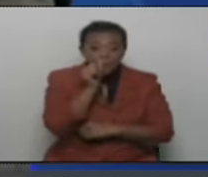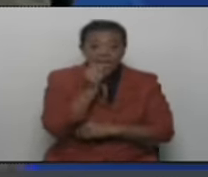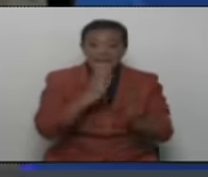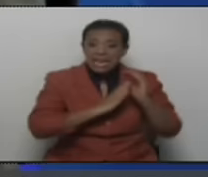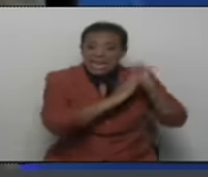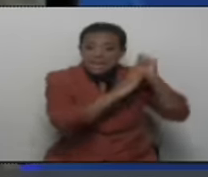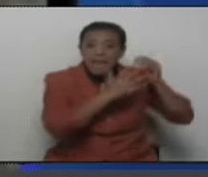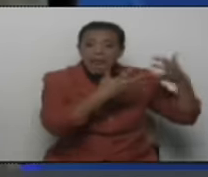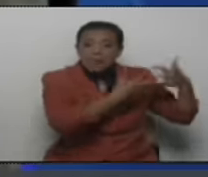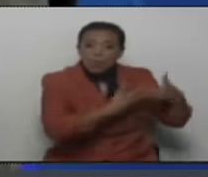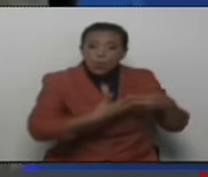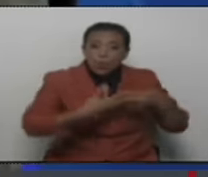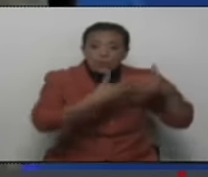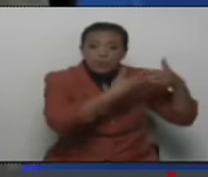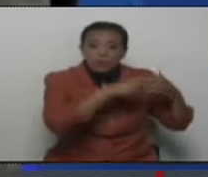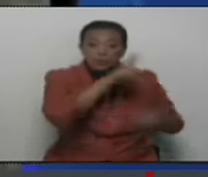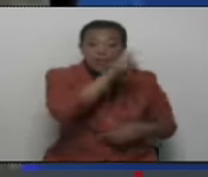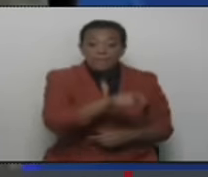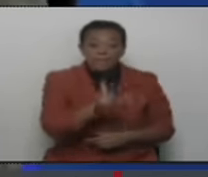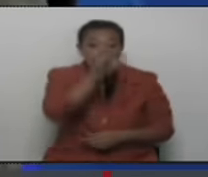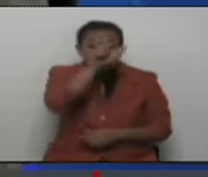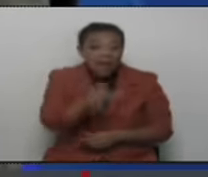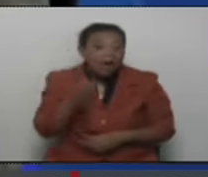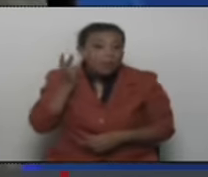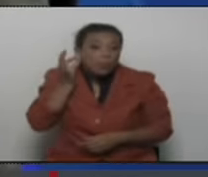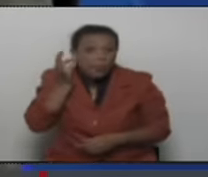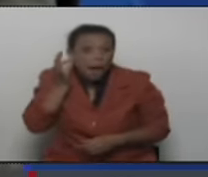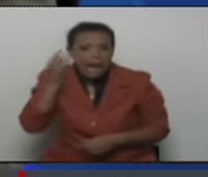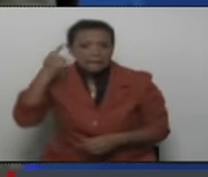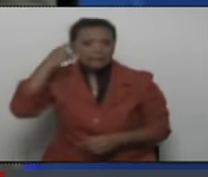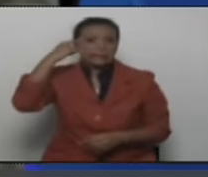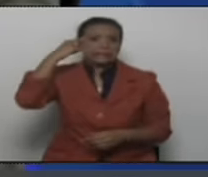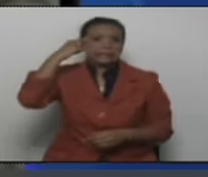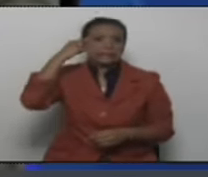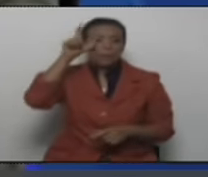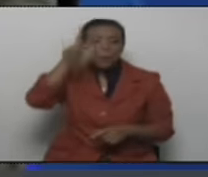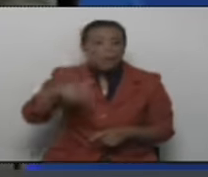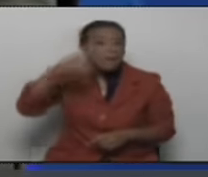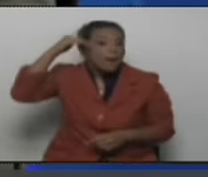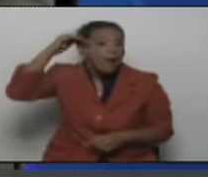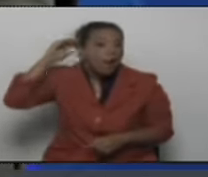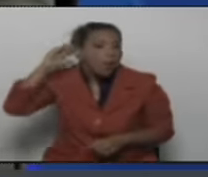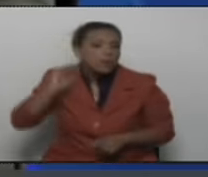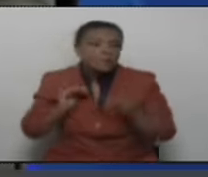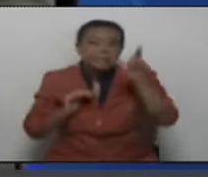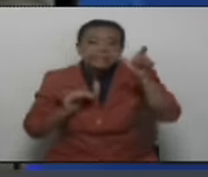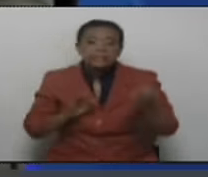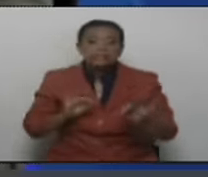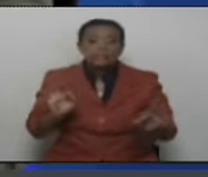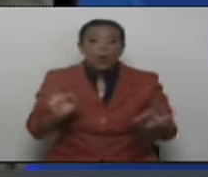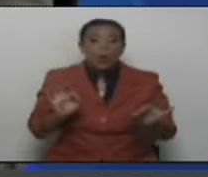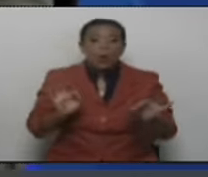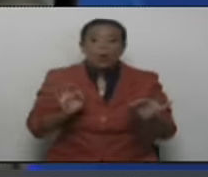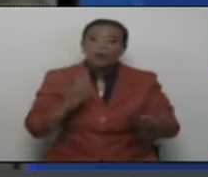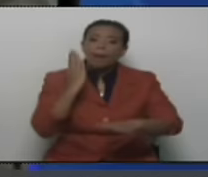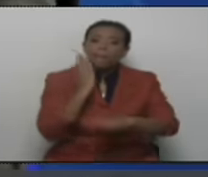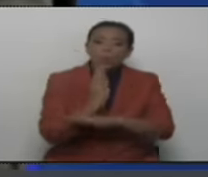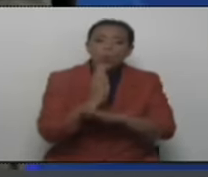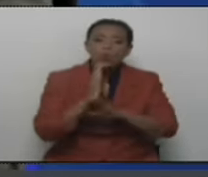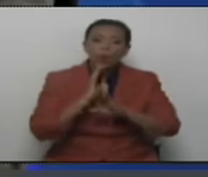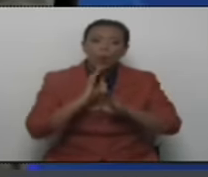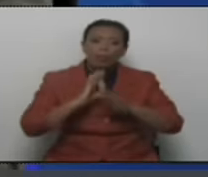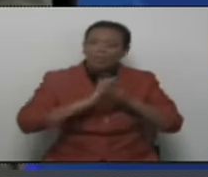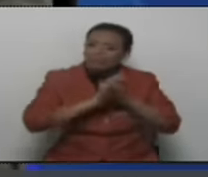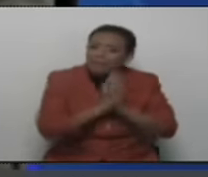a la fascista, que todos conocemos aquí como la Sayona, debía terminar en un asalto al poder político en